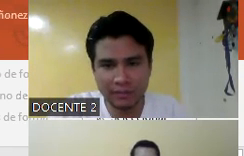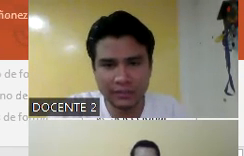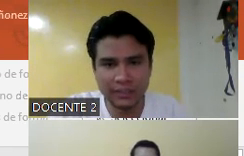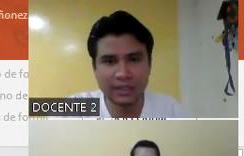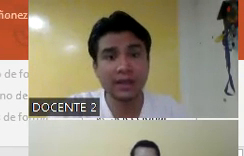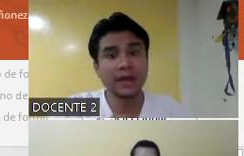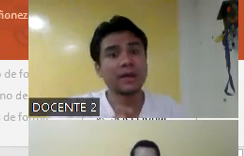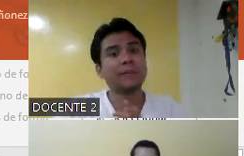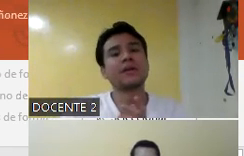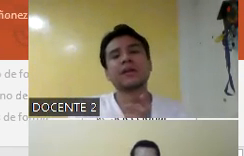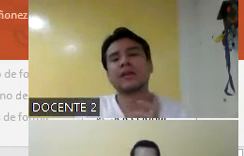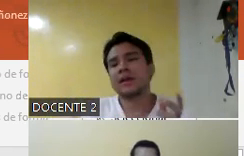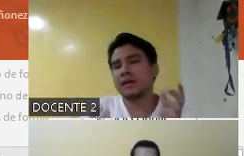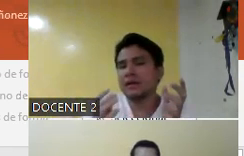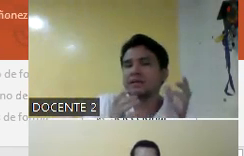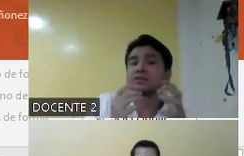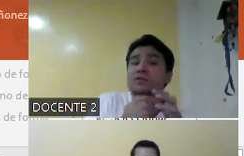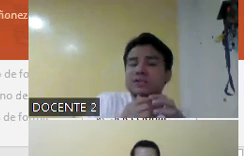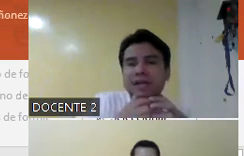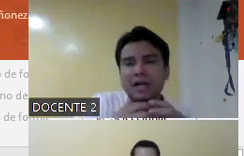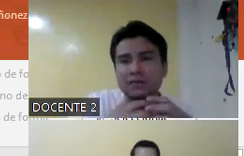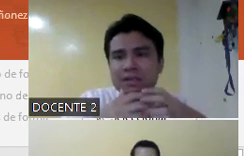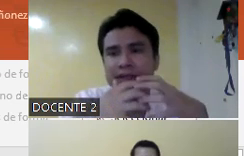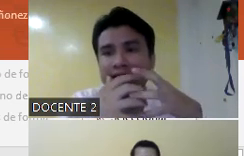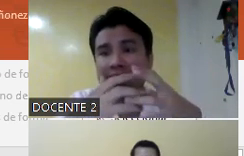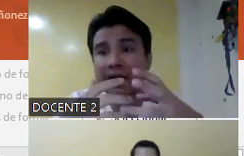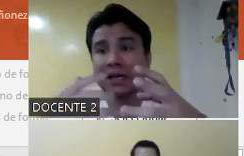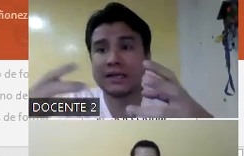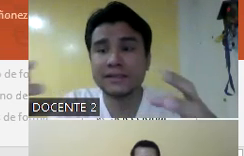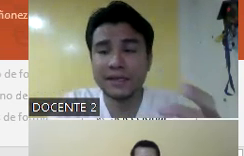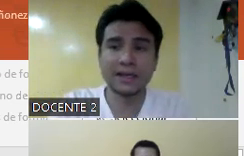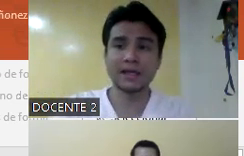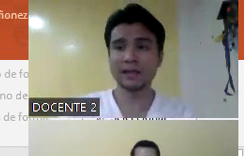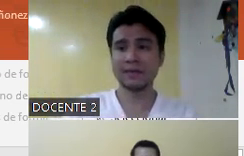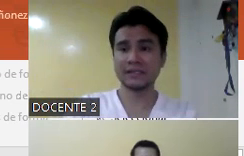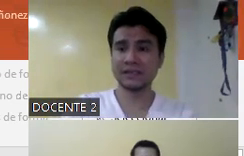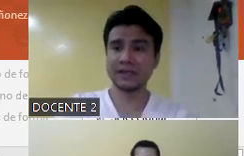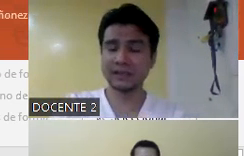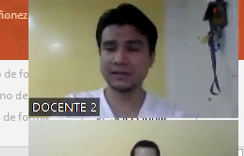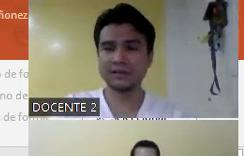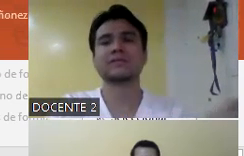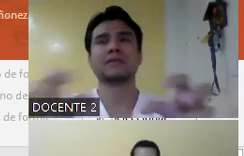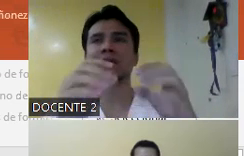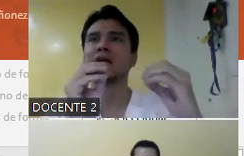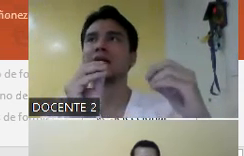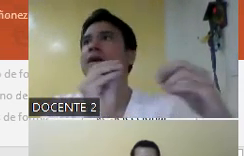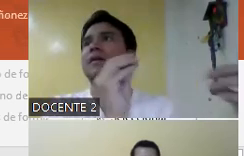Tenemos ejemplos aquí. Pero la idea es no llegar a una necesidad exagerada de más